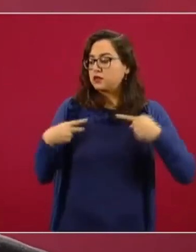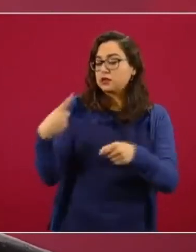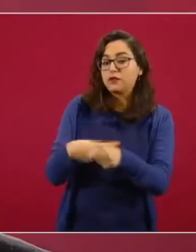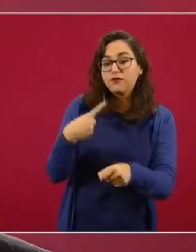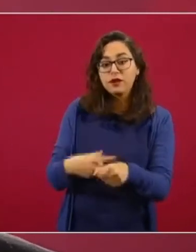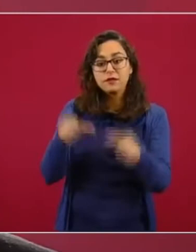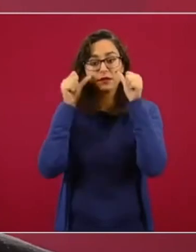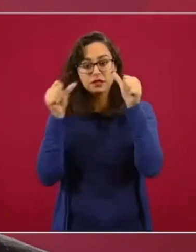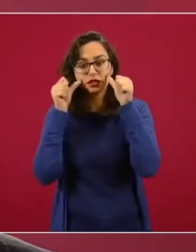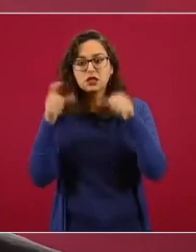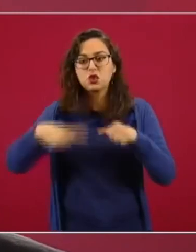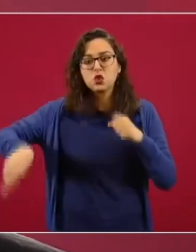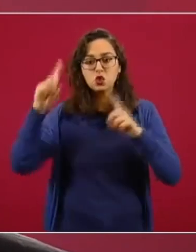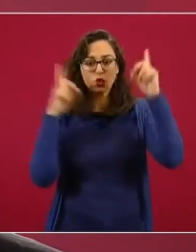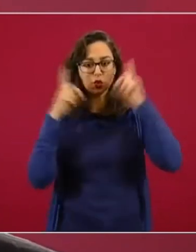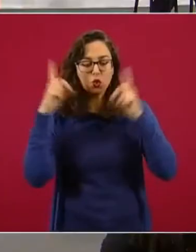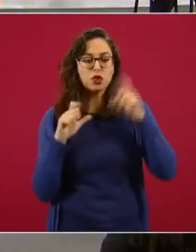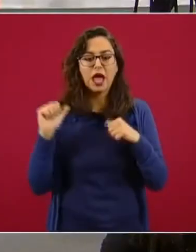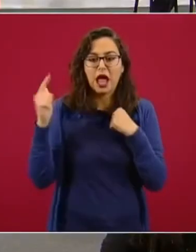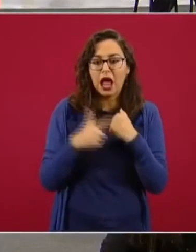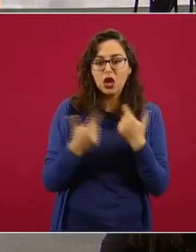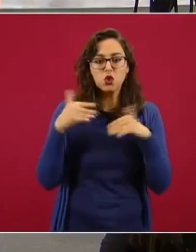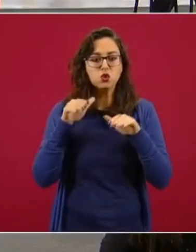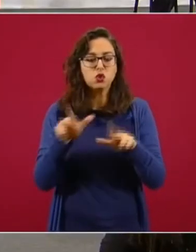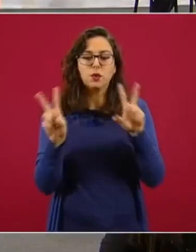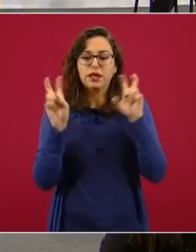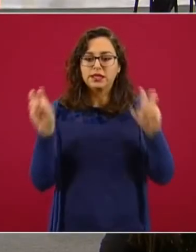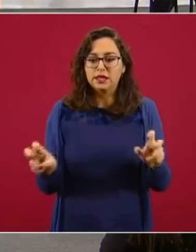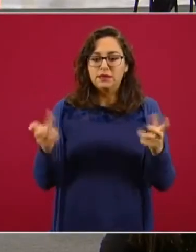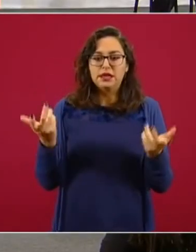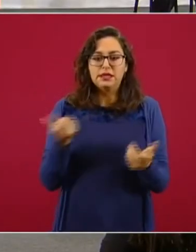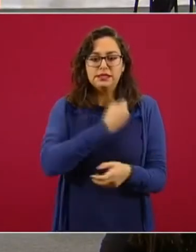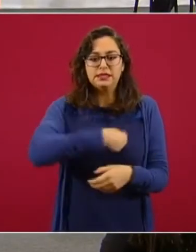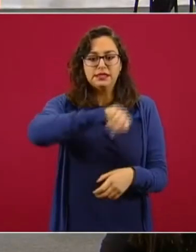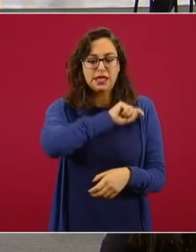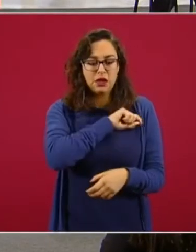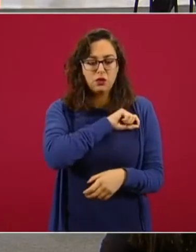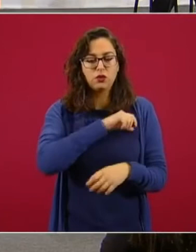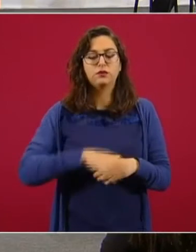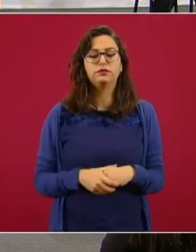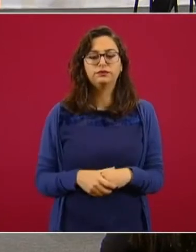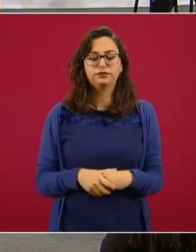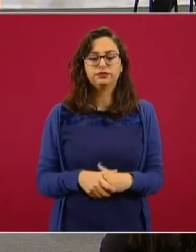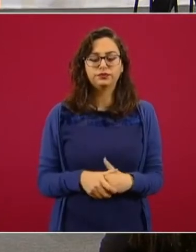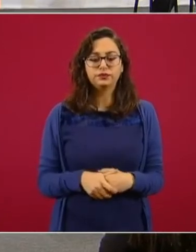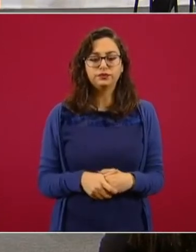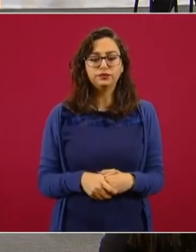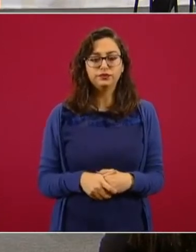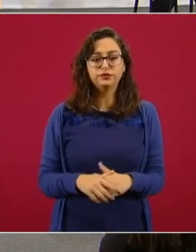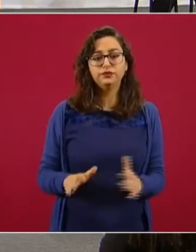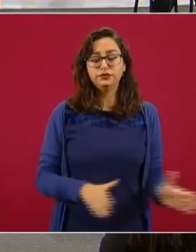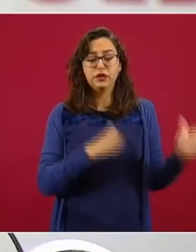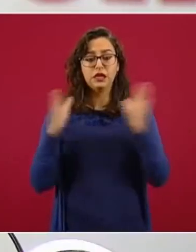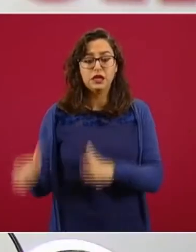en inquietudes que pueden tener sobre su manejo médico. Y las redes integrales de servicios lo